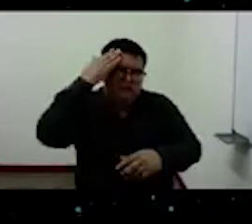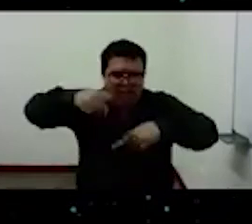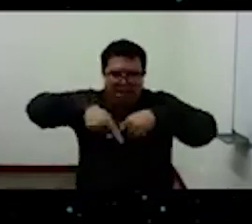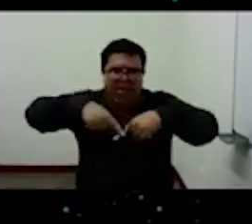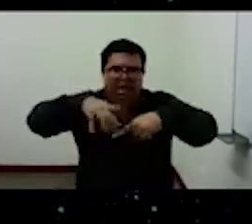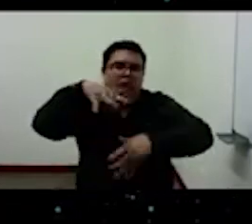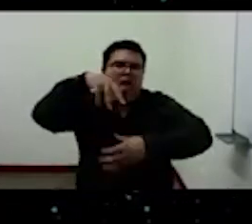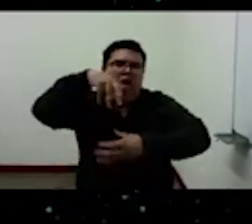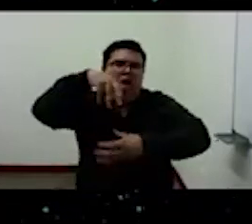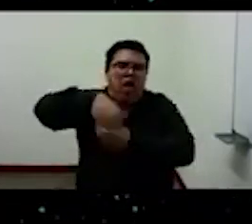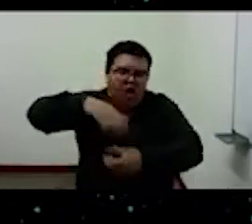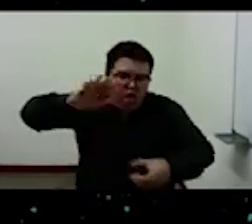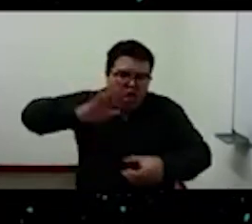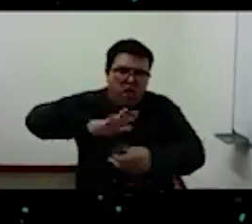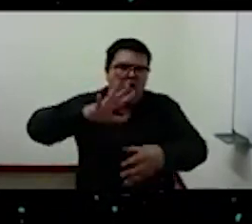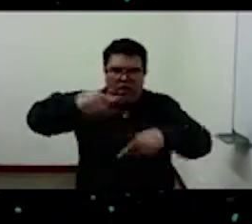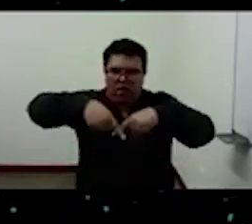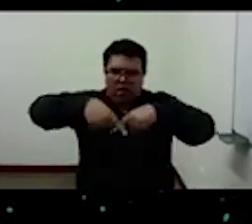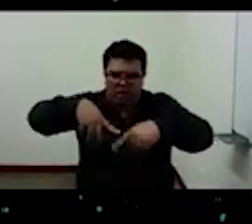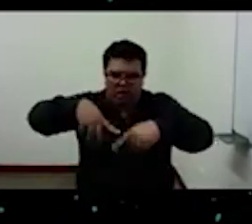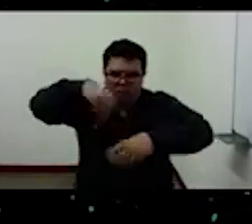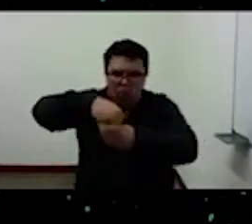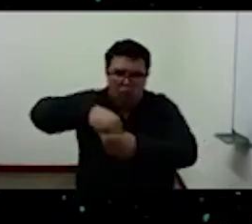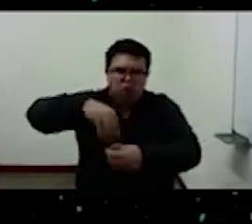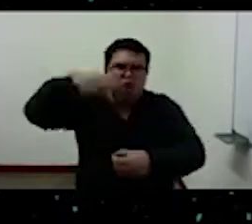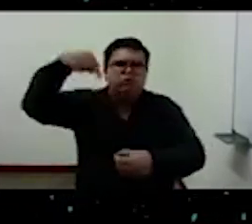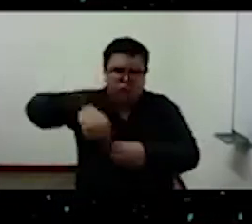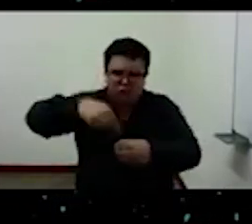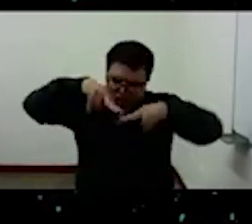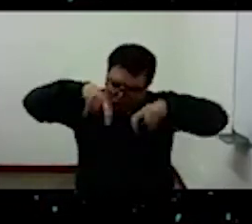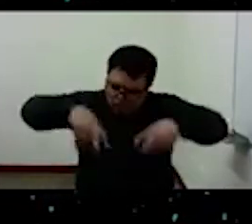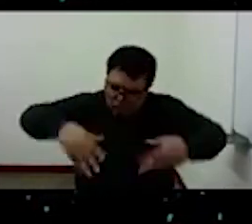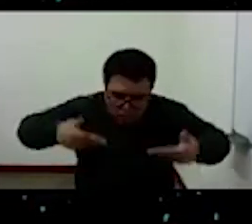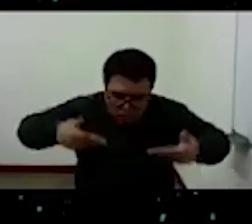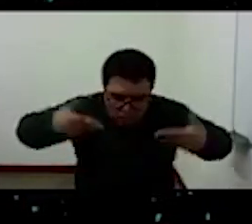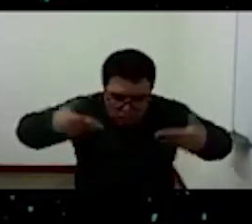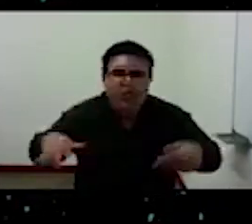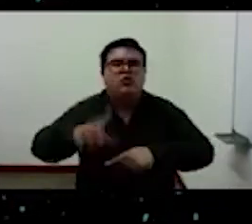Estamos inmersas en esa inmersión, en esa invención griega.